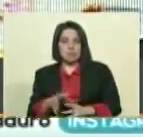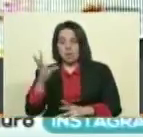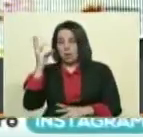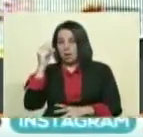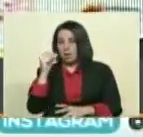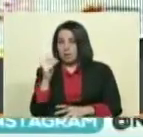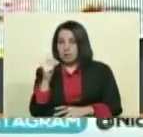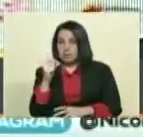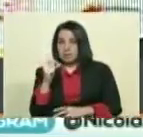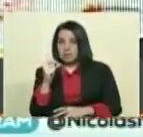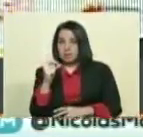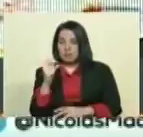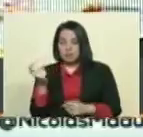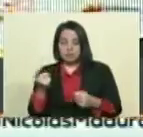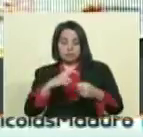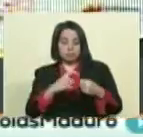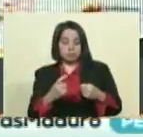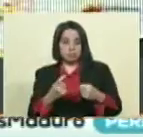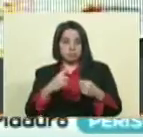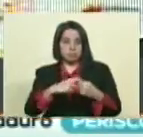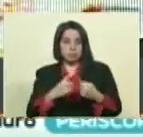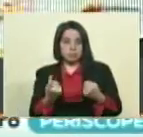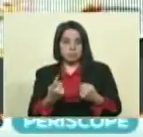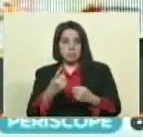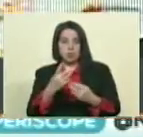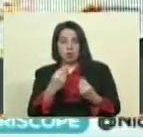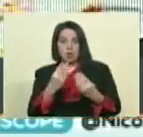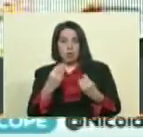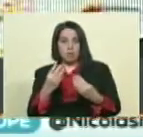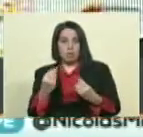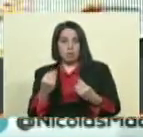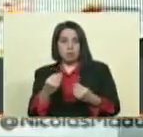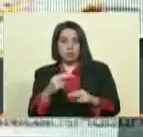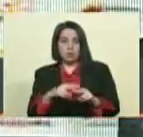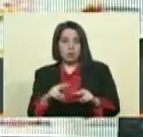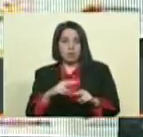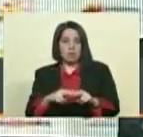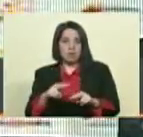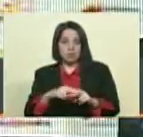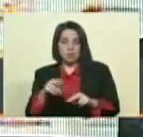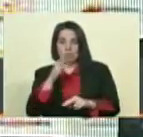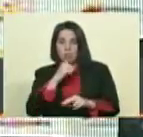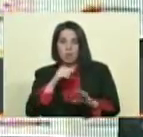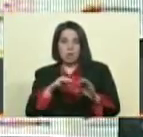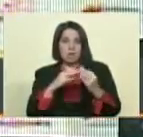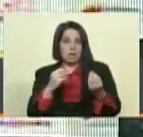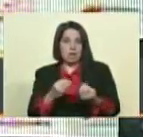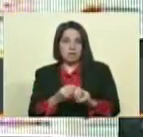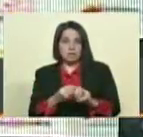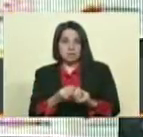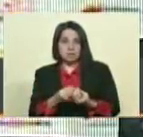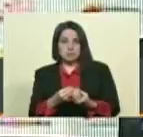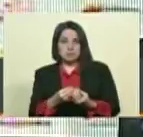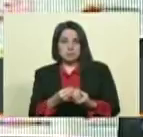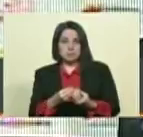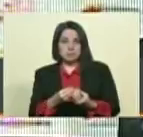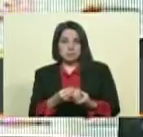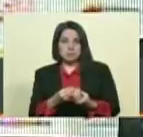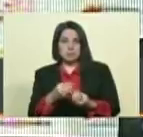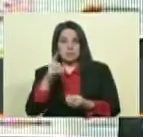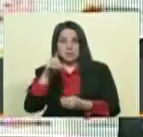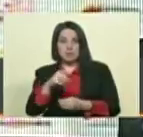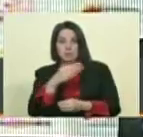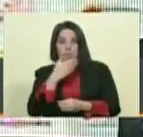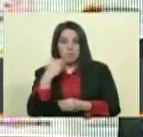cuantitativamente escolarizando a miles de niños, jóvenes que estaban fuera del sistema escolar, y cualitativamente mejorando